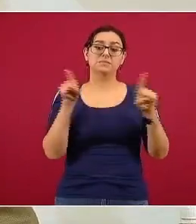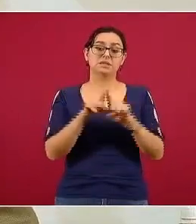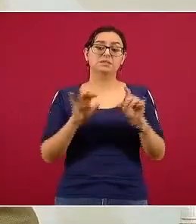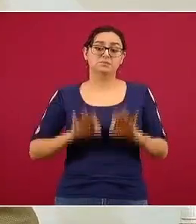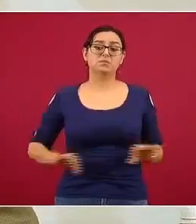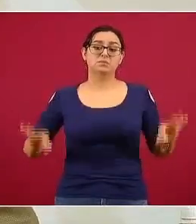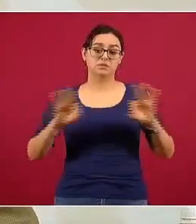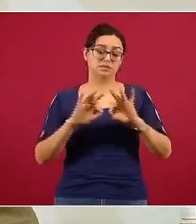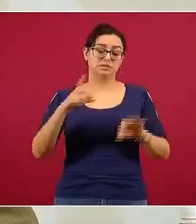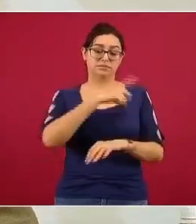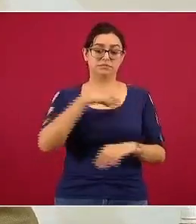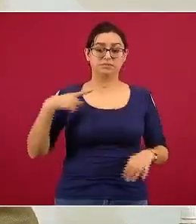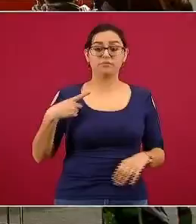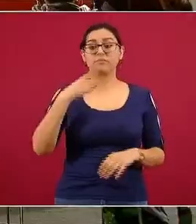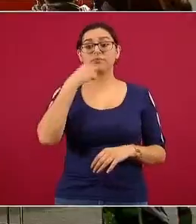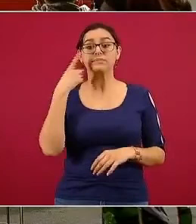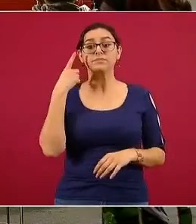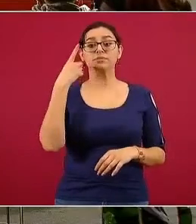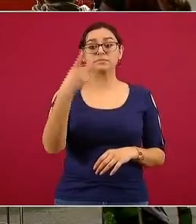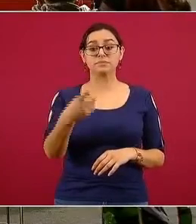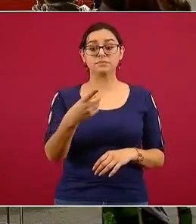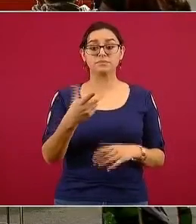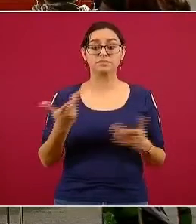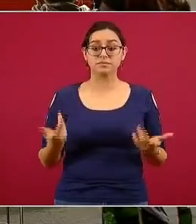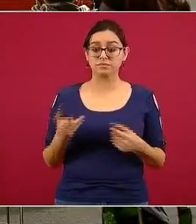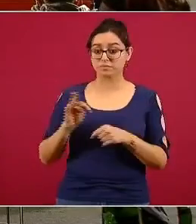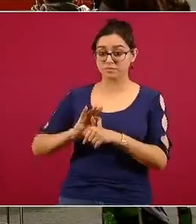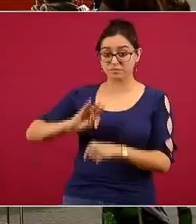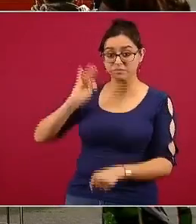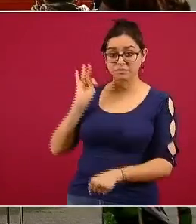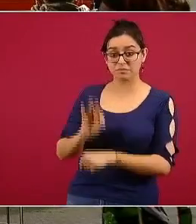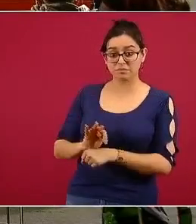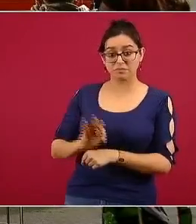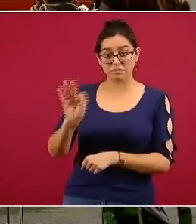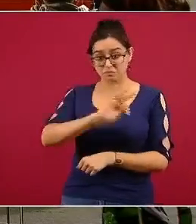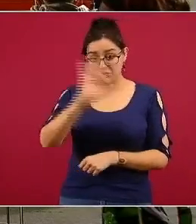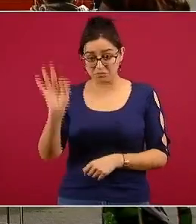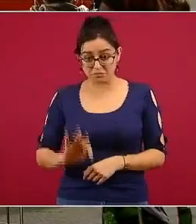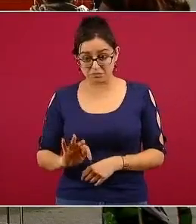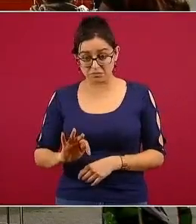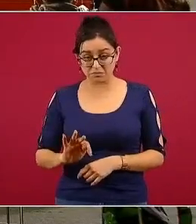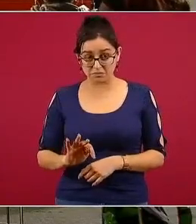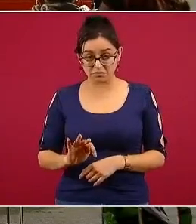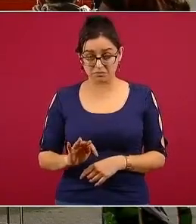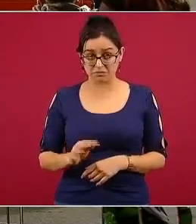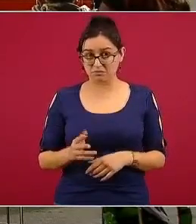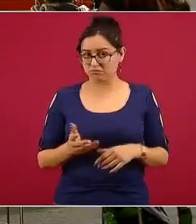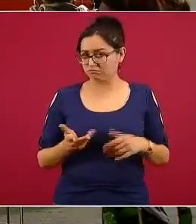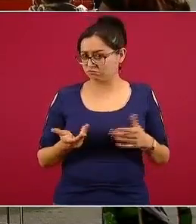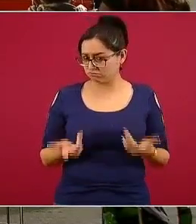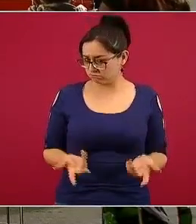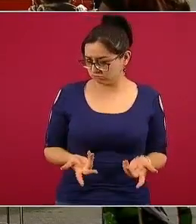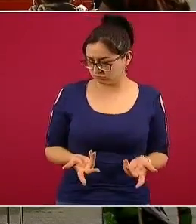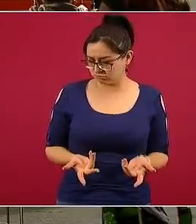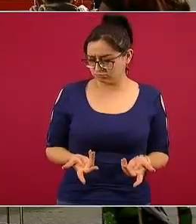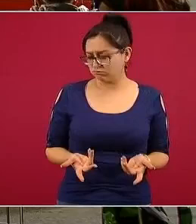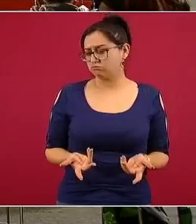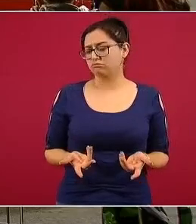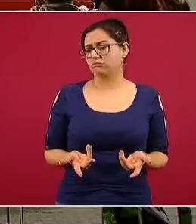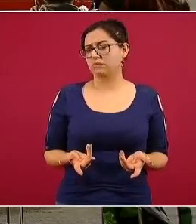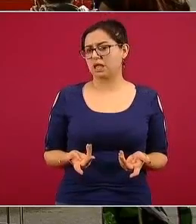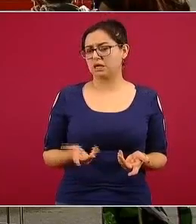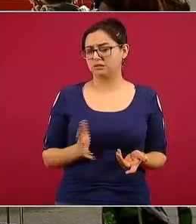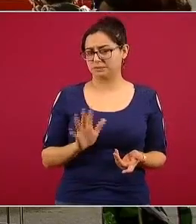es, digo, los porcentajes de efectividad tampoco es que estén totalmente definidos. Digo, recuerden que el hecho